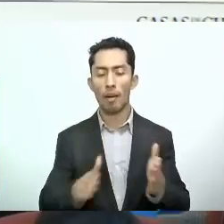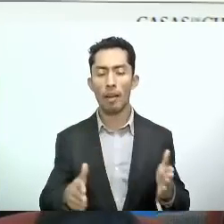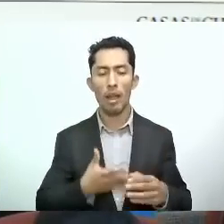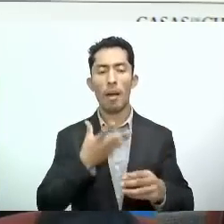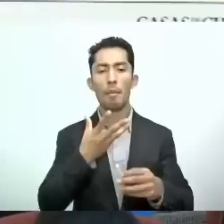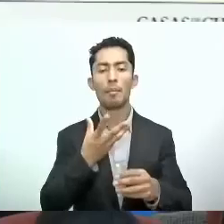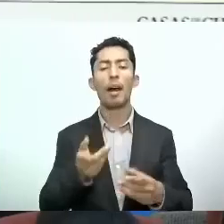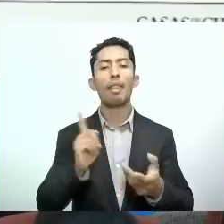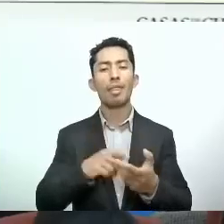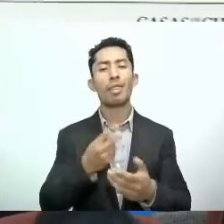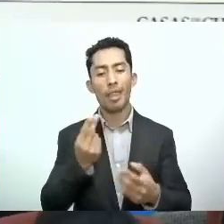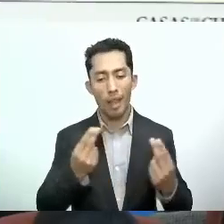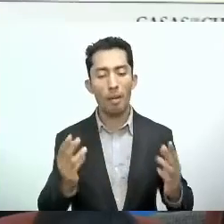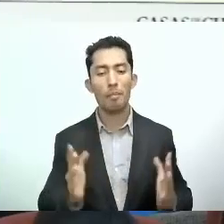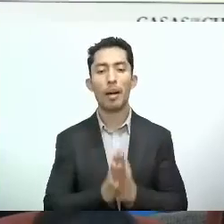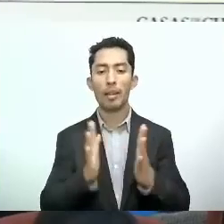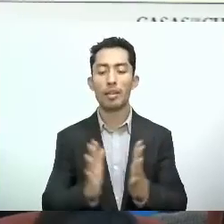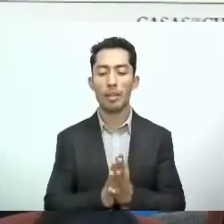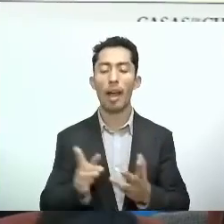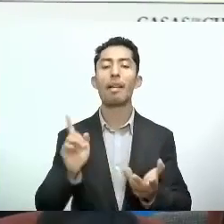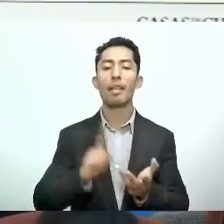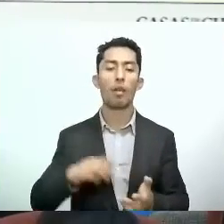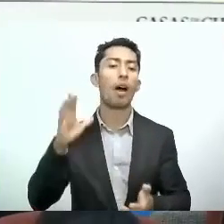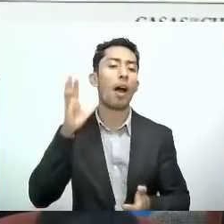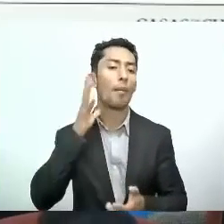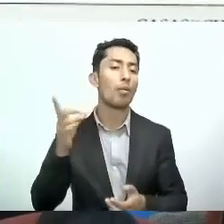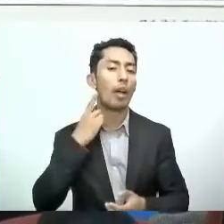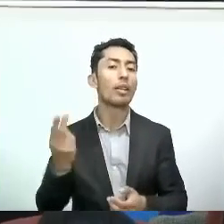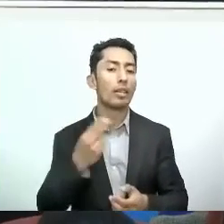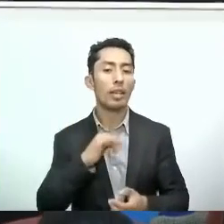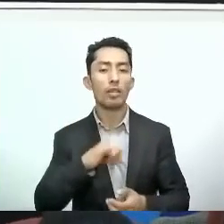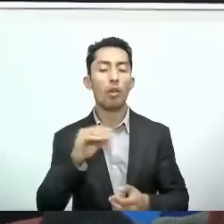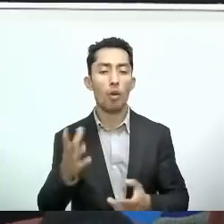participación del Poder Legislativo? Ya.